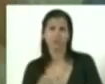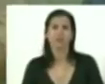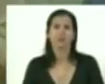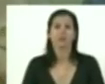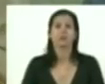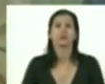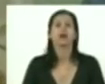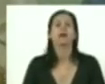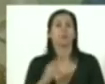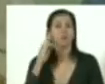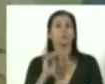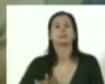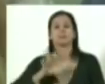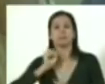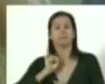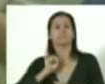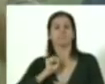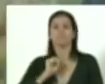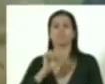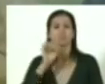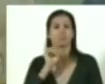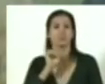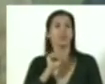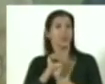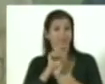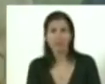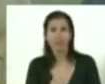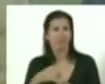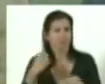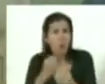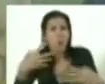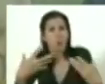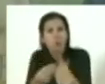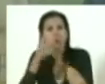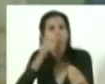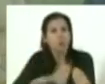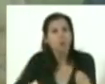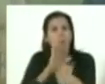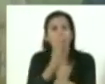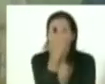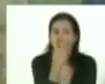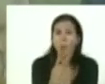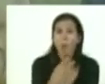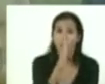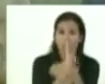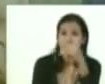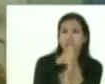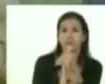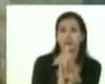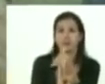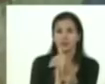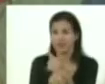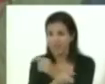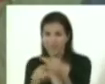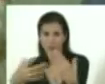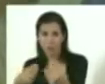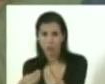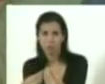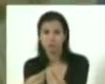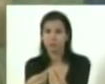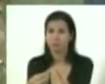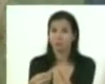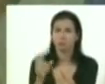Entendió Bolívar que es con el pueblo humilde, viendo en las tropas de Boves